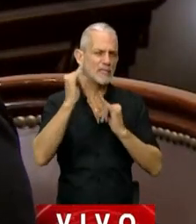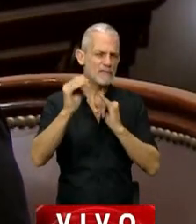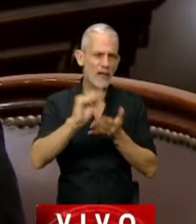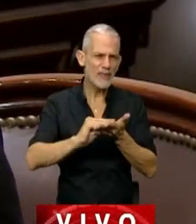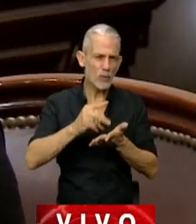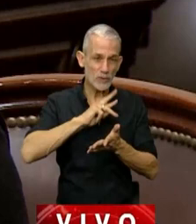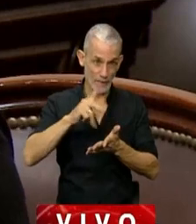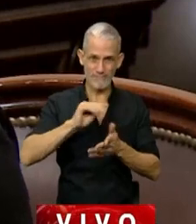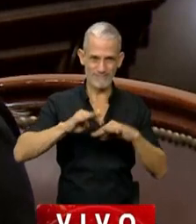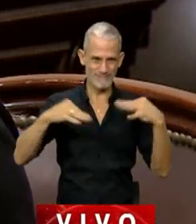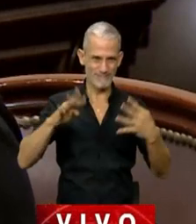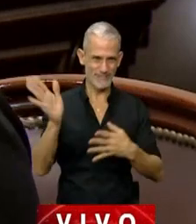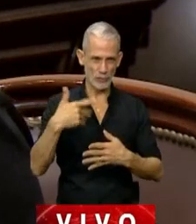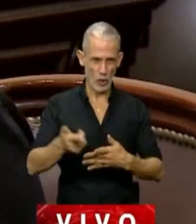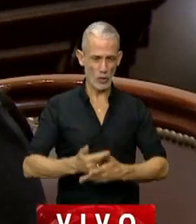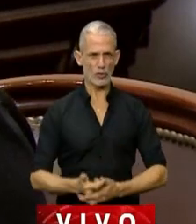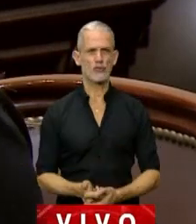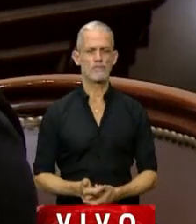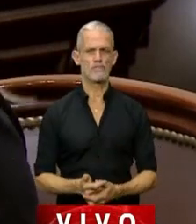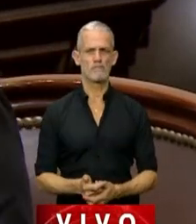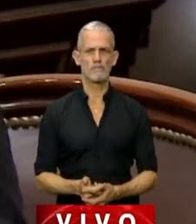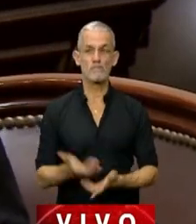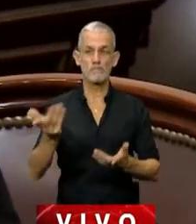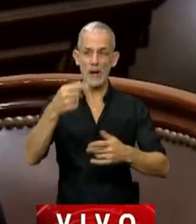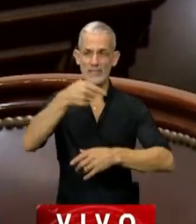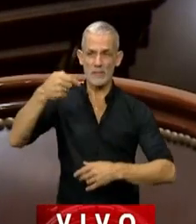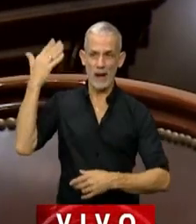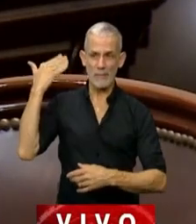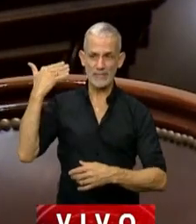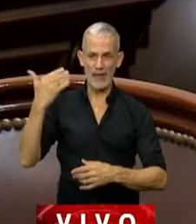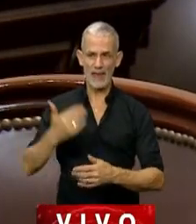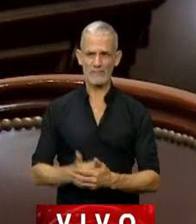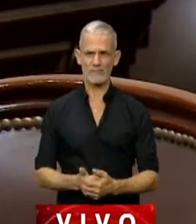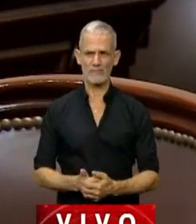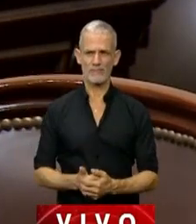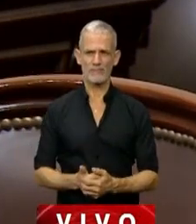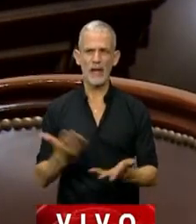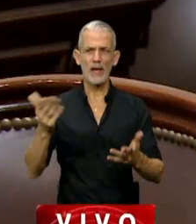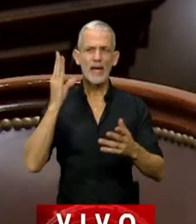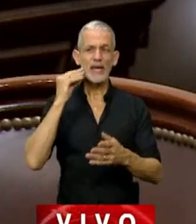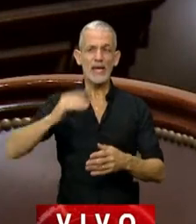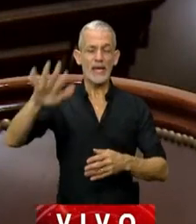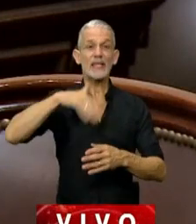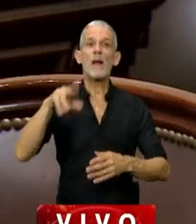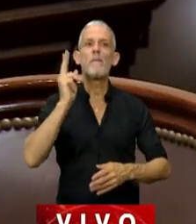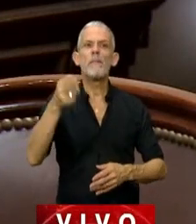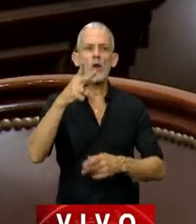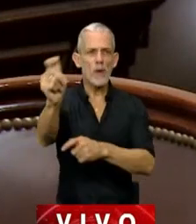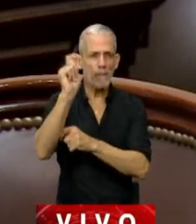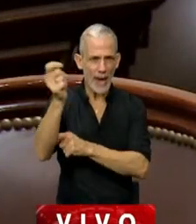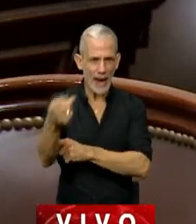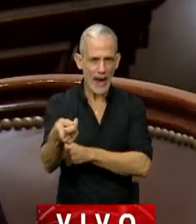a la diputada y a los señores diputados que la semana pasada Gran Bretaña prohibió la